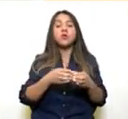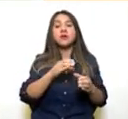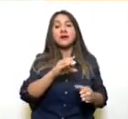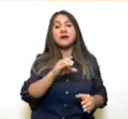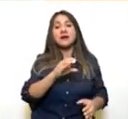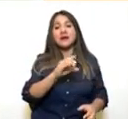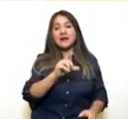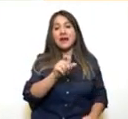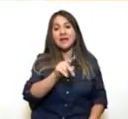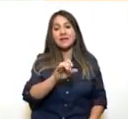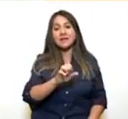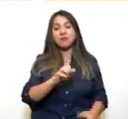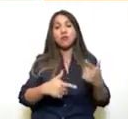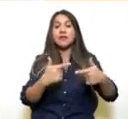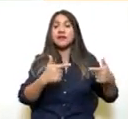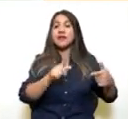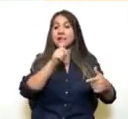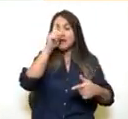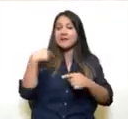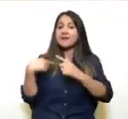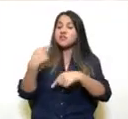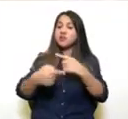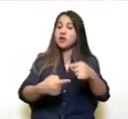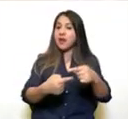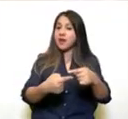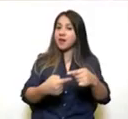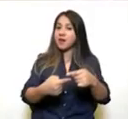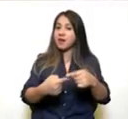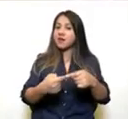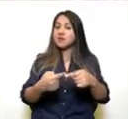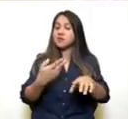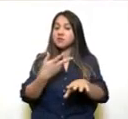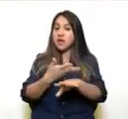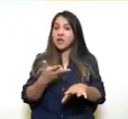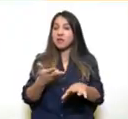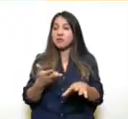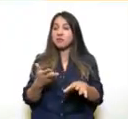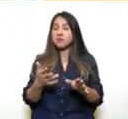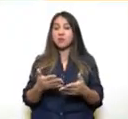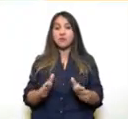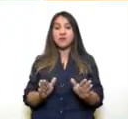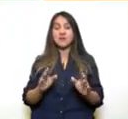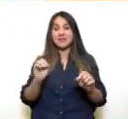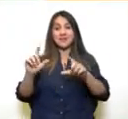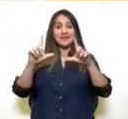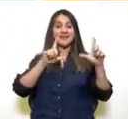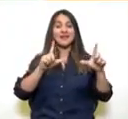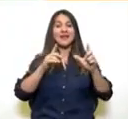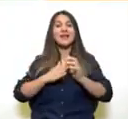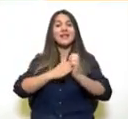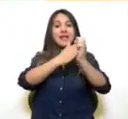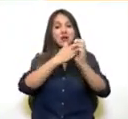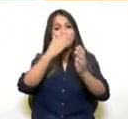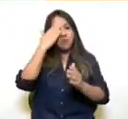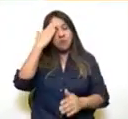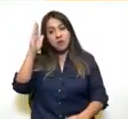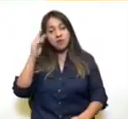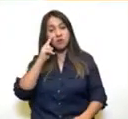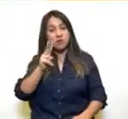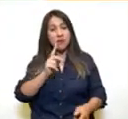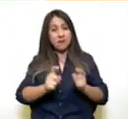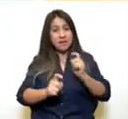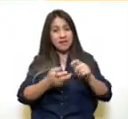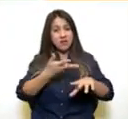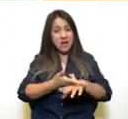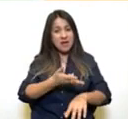entre la casa política tradicional los partidos políticos tradicionales se abre un espacio para que aparezcan liderazgos populistas usted ve peligro de